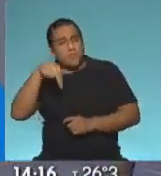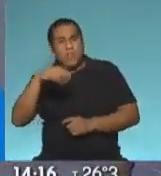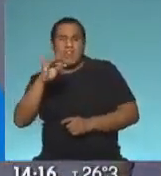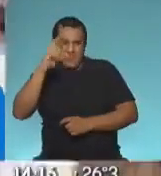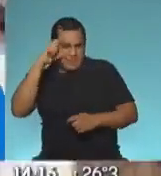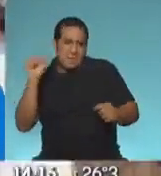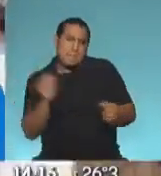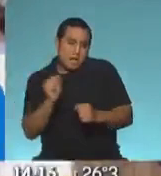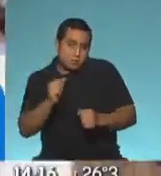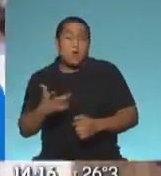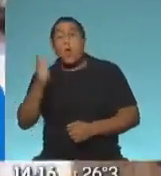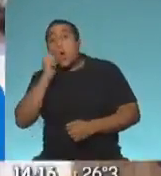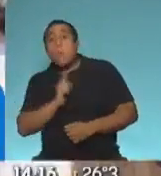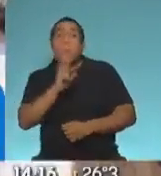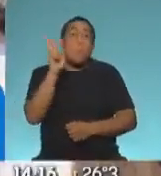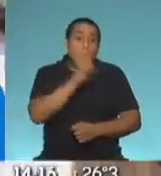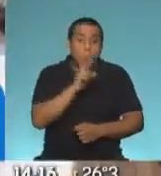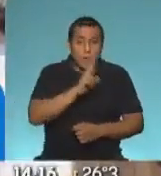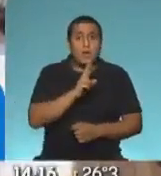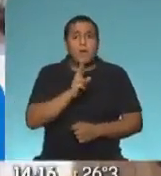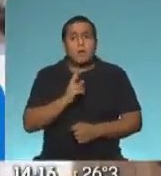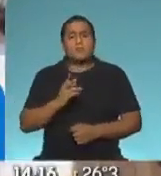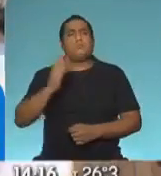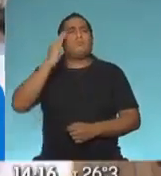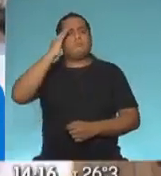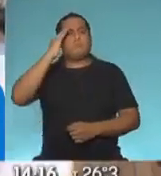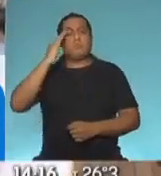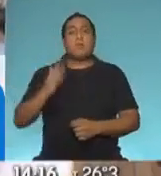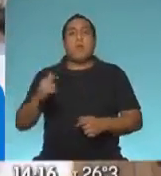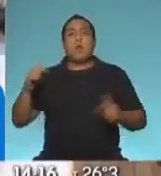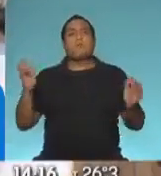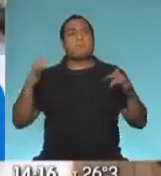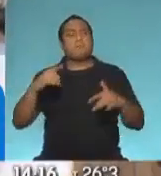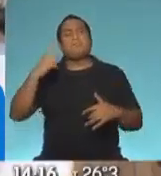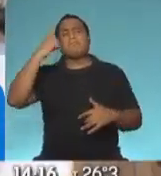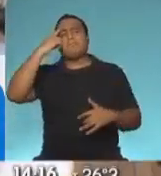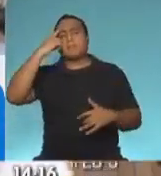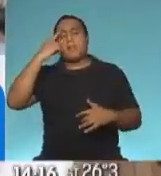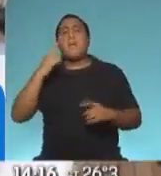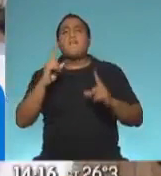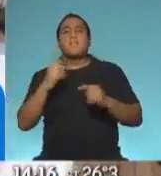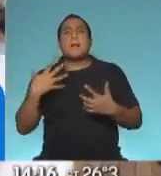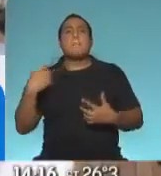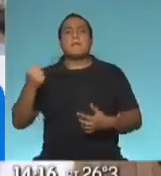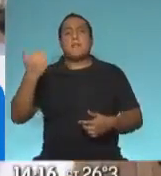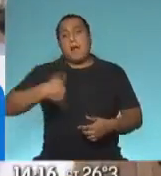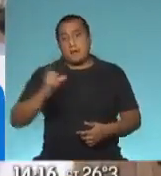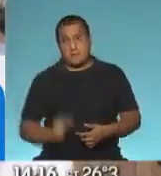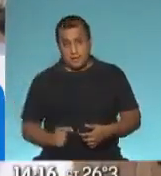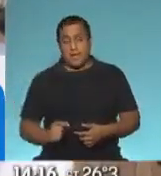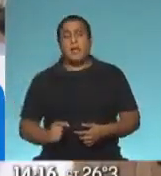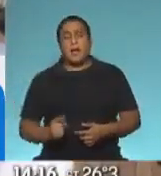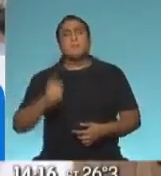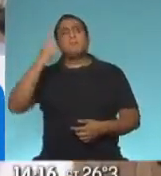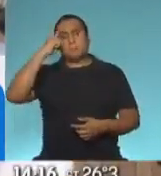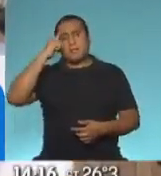de la Armada Argentina tuvieron el placer de conmemorar su día, fecha gloriosa de la patria argentina, a bordo de la Fragata Libertad,